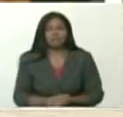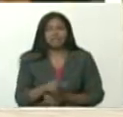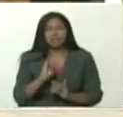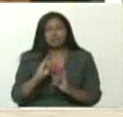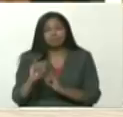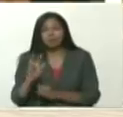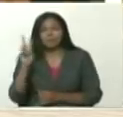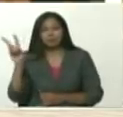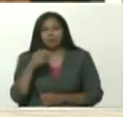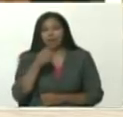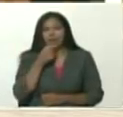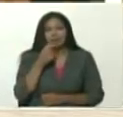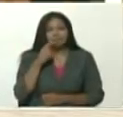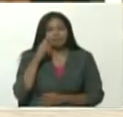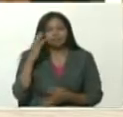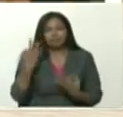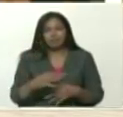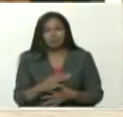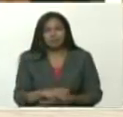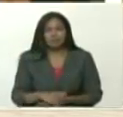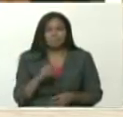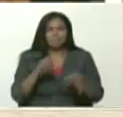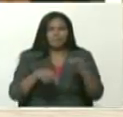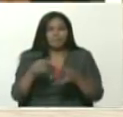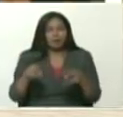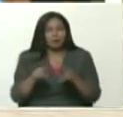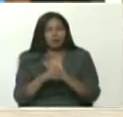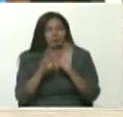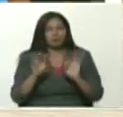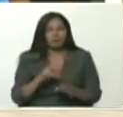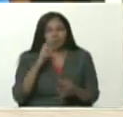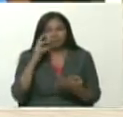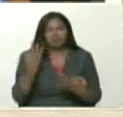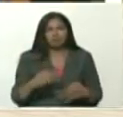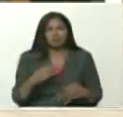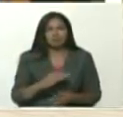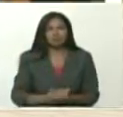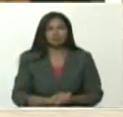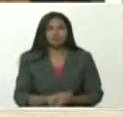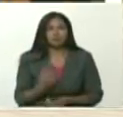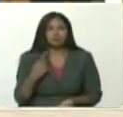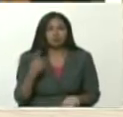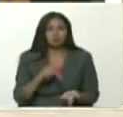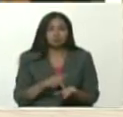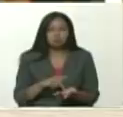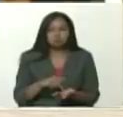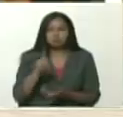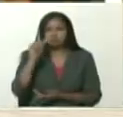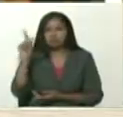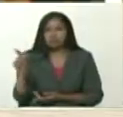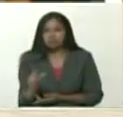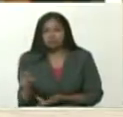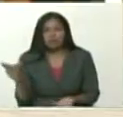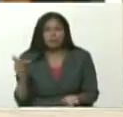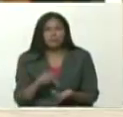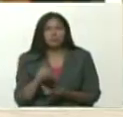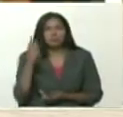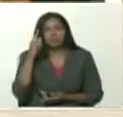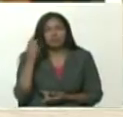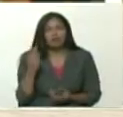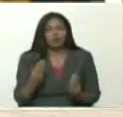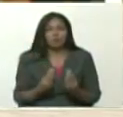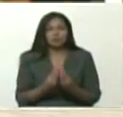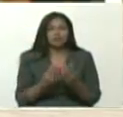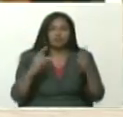Venezuela bonita, la Venezuela que se cultiva, la Venezuela de verdad. Yo he estado varias veces en Roma, una vez acompañando